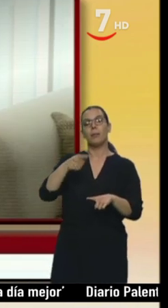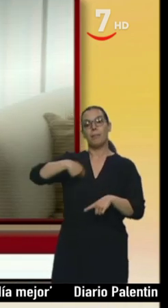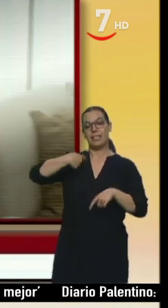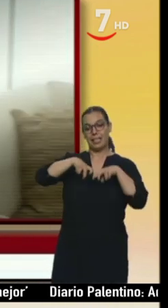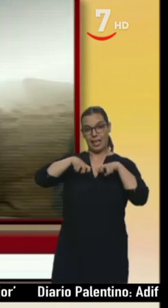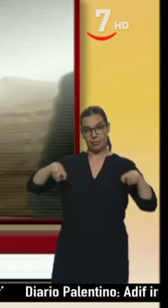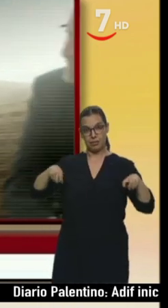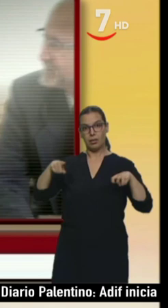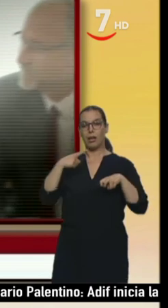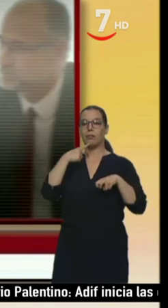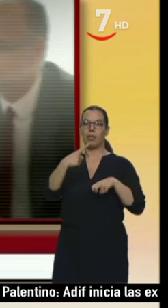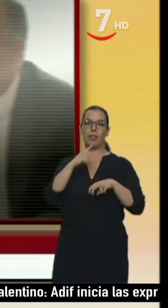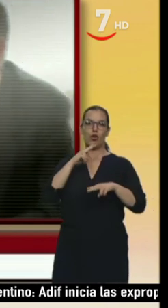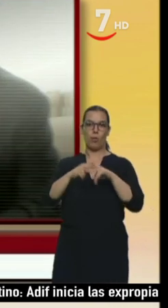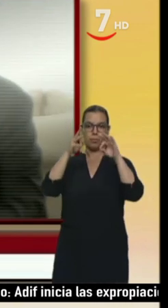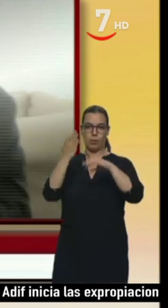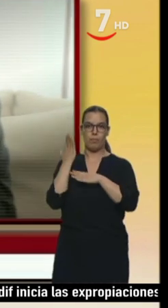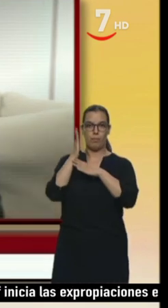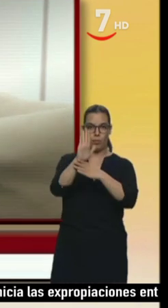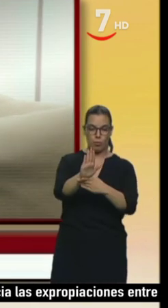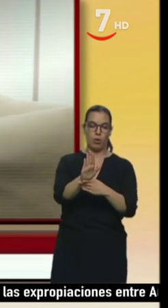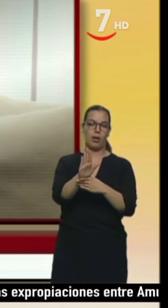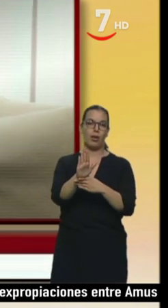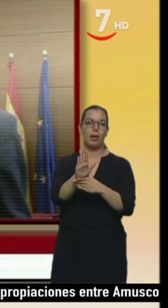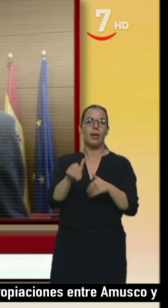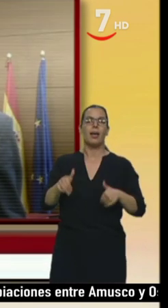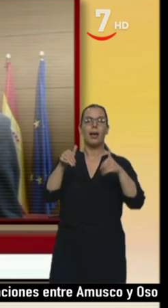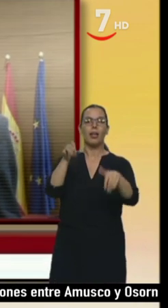del candidato que se va a someter a la investidura como presidente de la Junta.